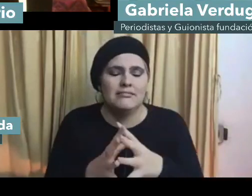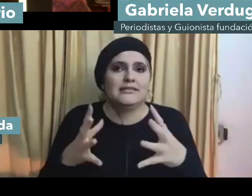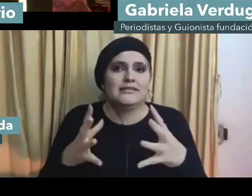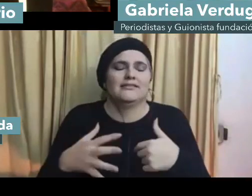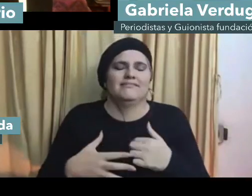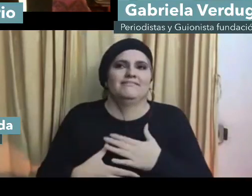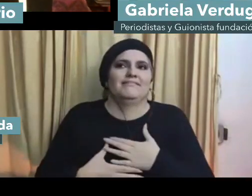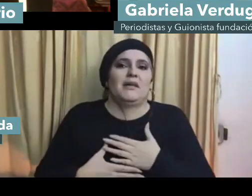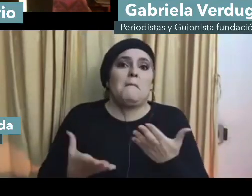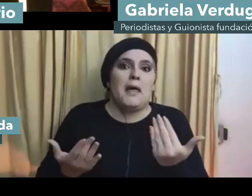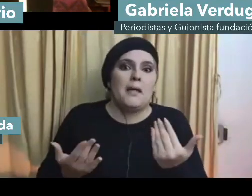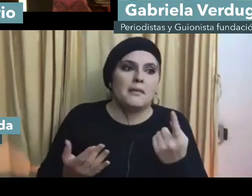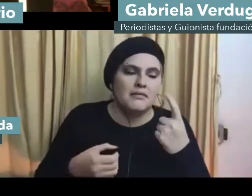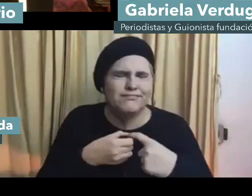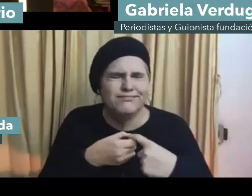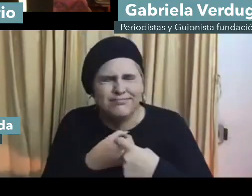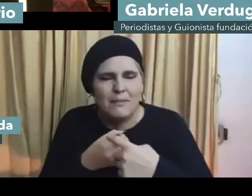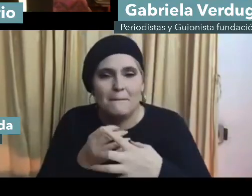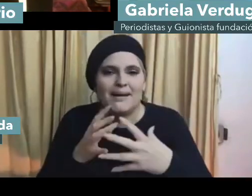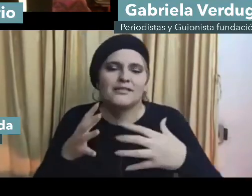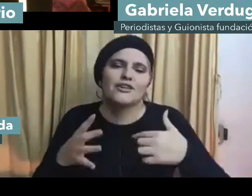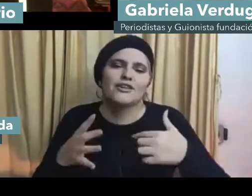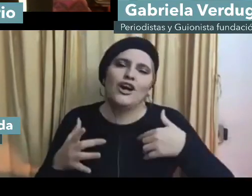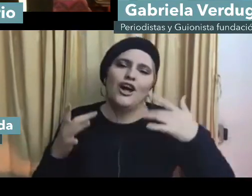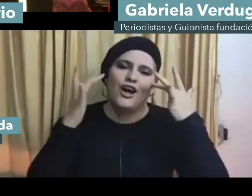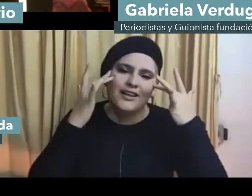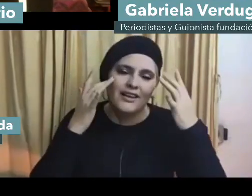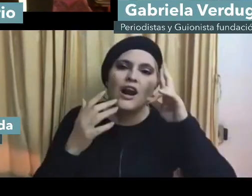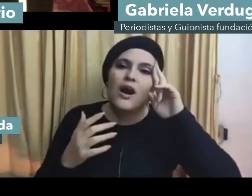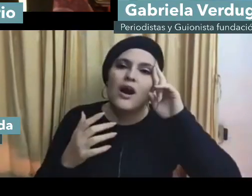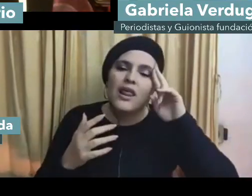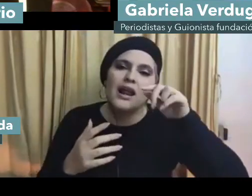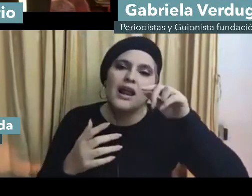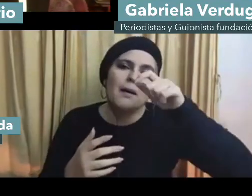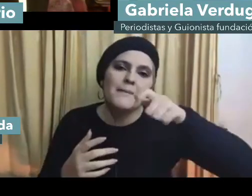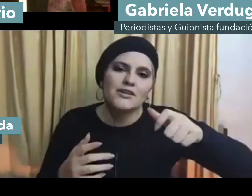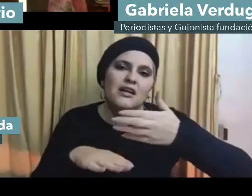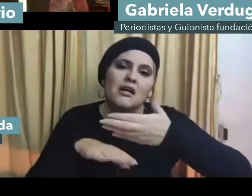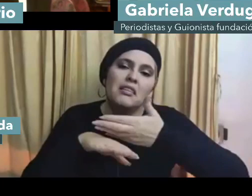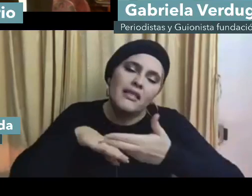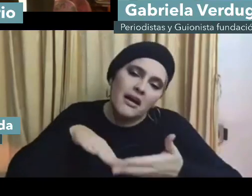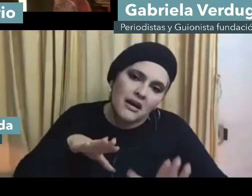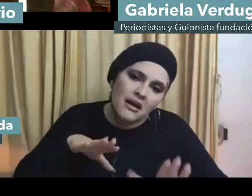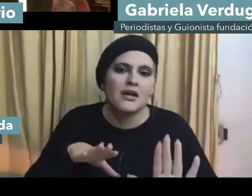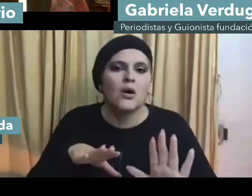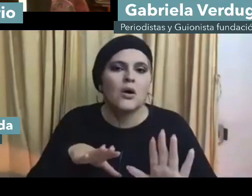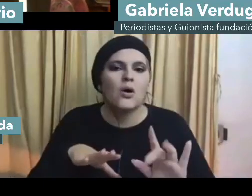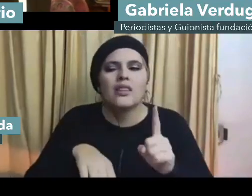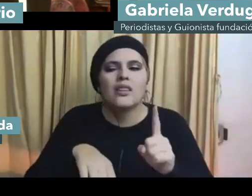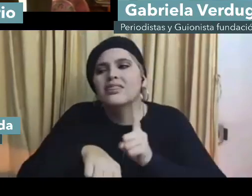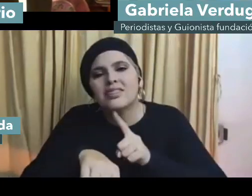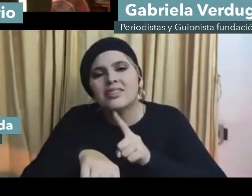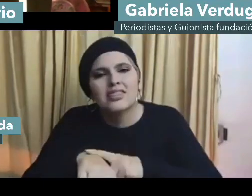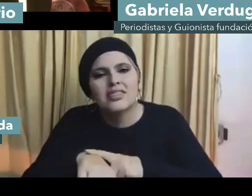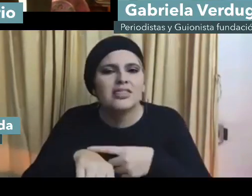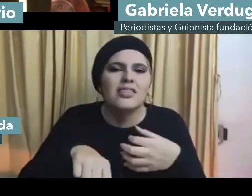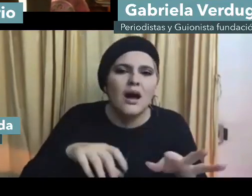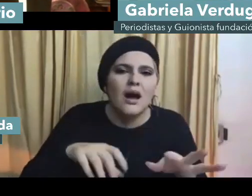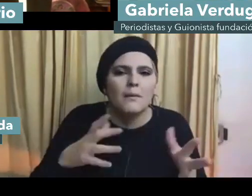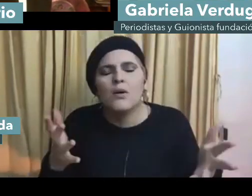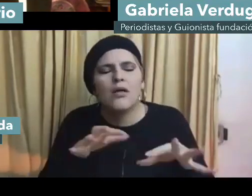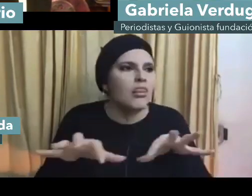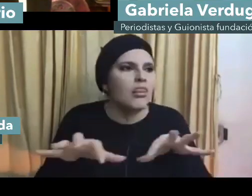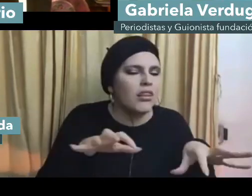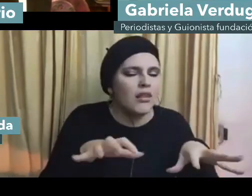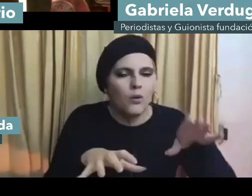Recordar a todas las personas que están, los que llegaron tarde, los que no tuvieron mucho tiempo, los que estaban haciendo 1000 cosas más. Esto lo estamos grabando,